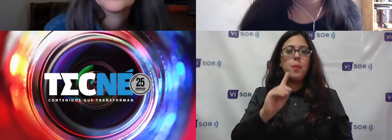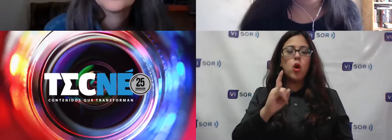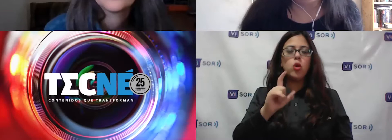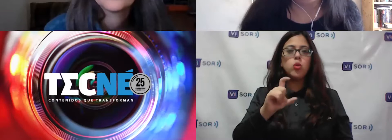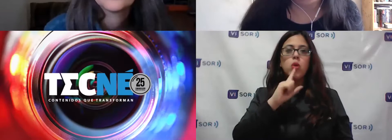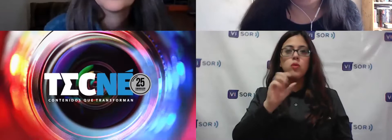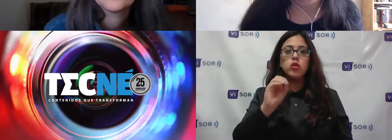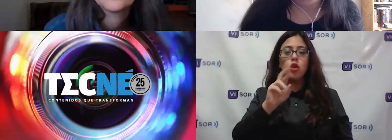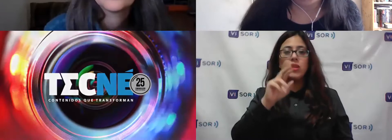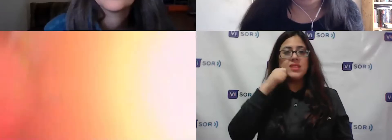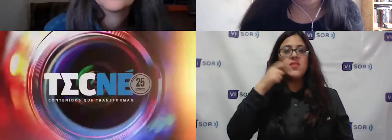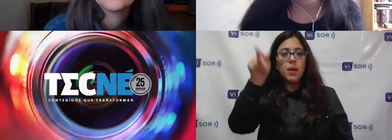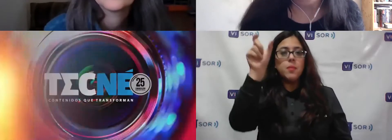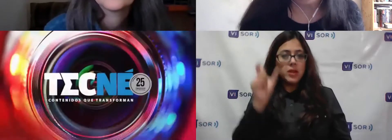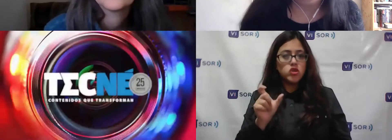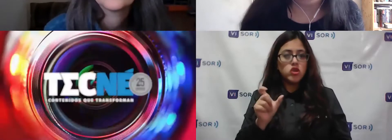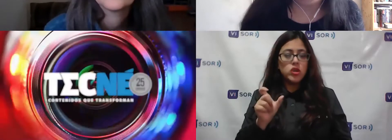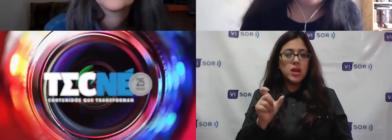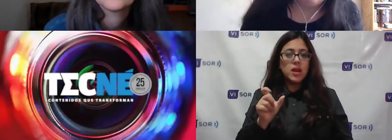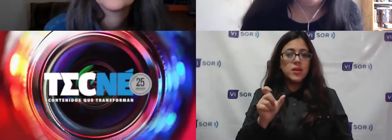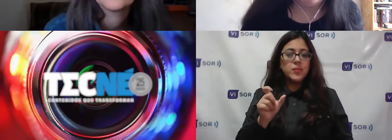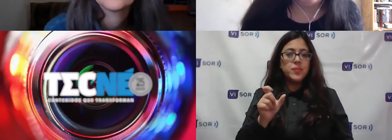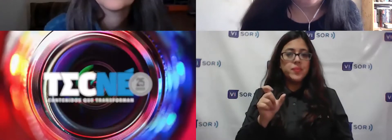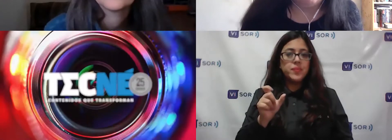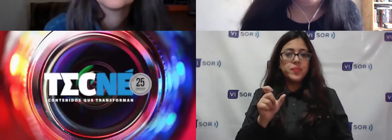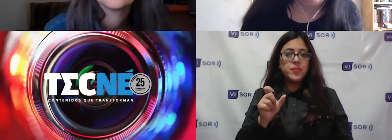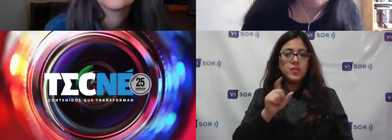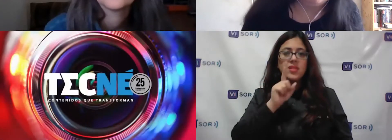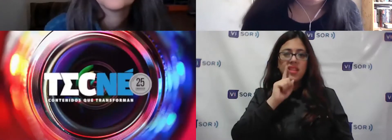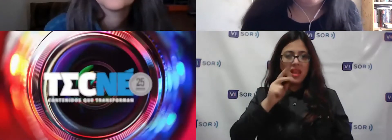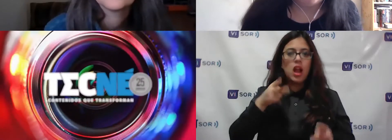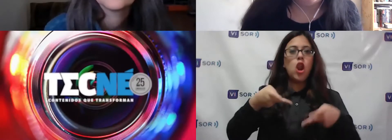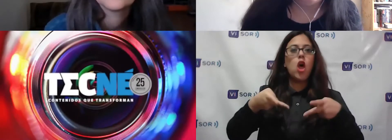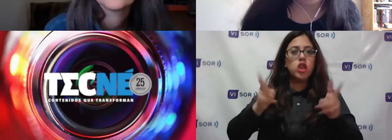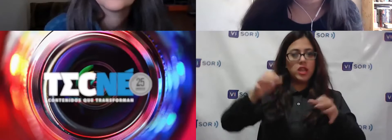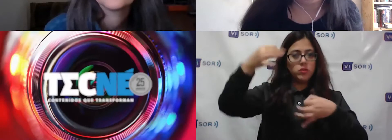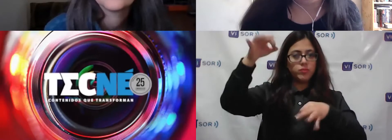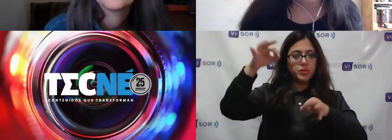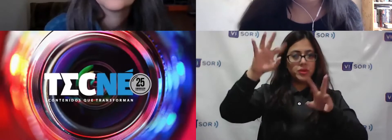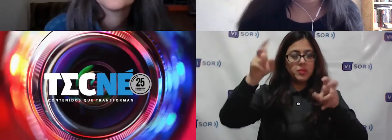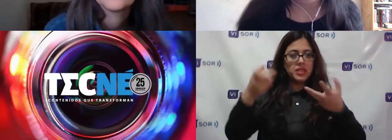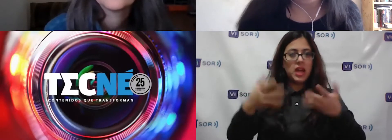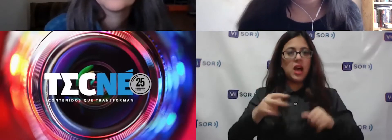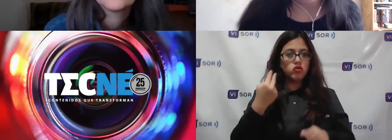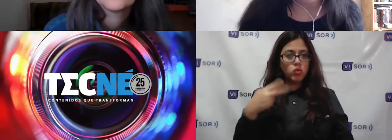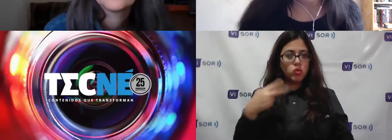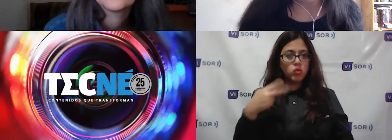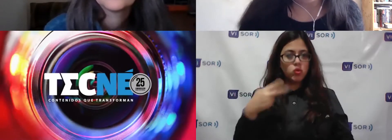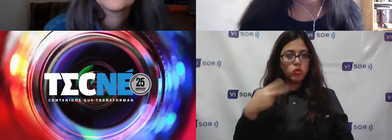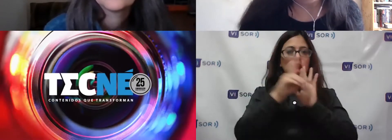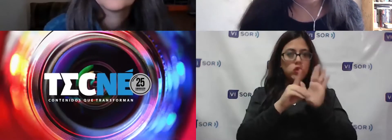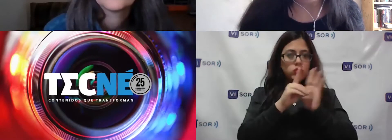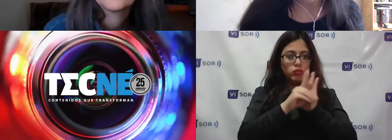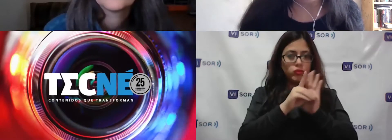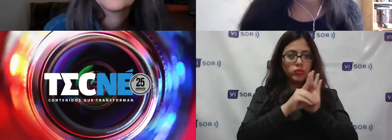persona que quien posee un poco lo que posee los derechos de la obra no en términos de distribución y de propiedad y se